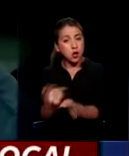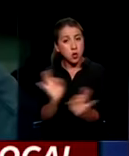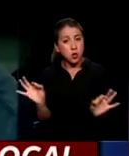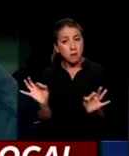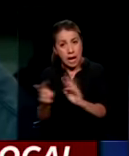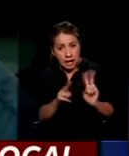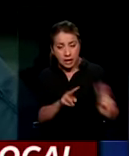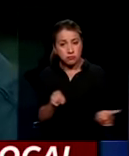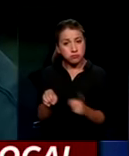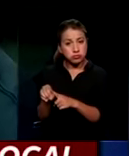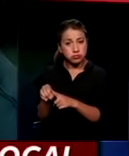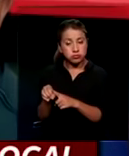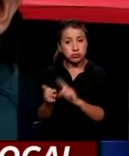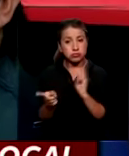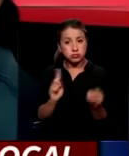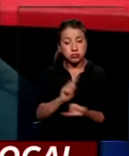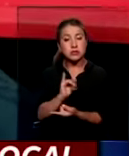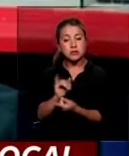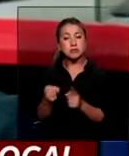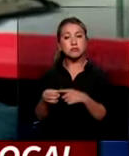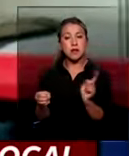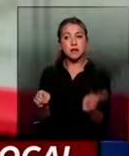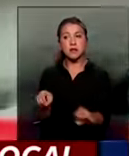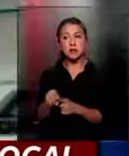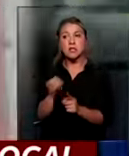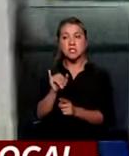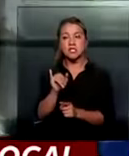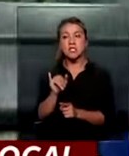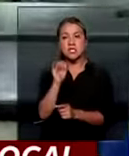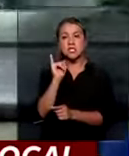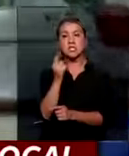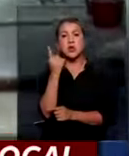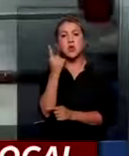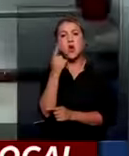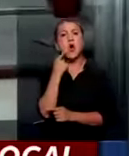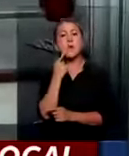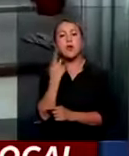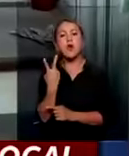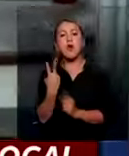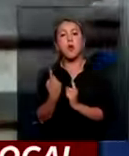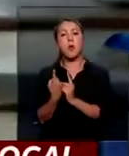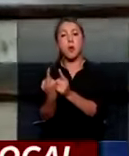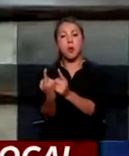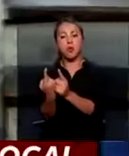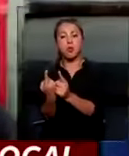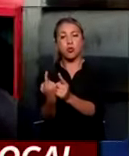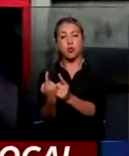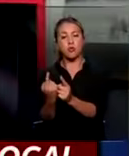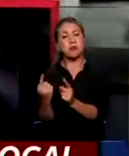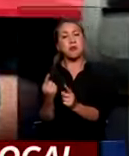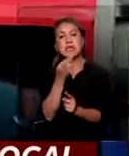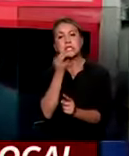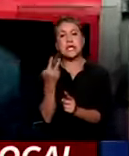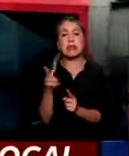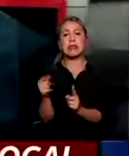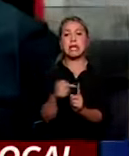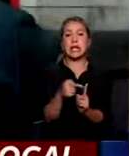que lo lo reseteara. Ah, para liberarlo. Claro. Vino con ah vino con un señor ya que supuestamente era de él